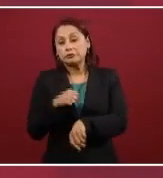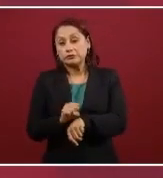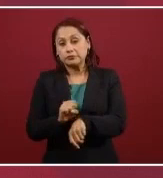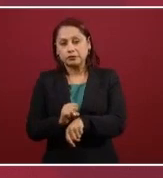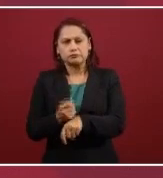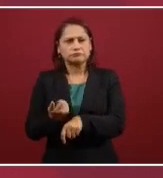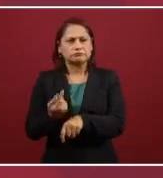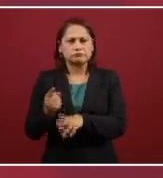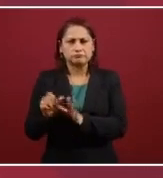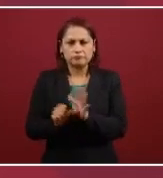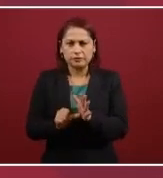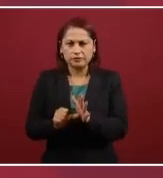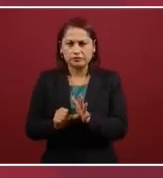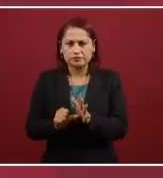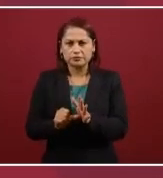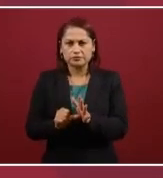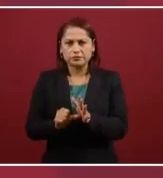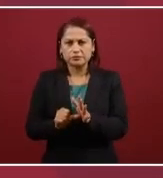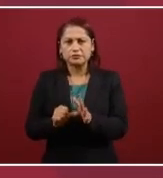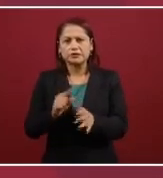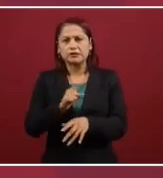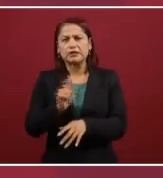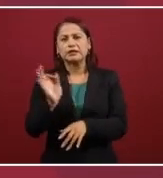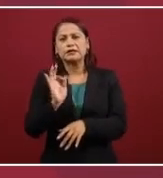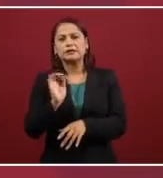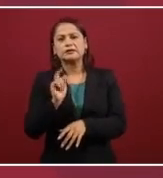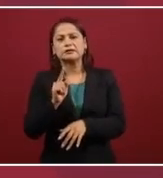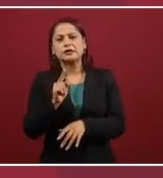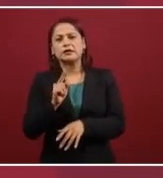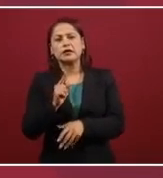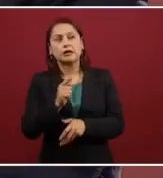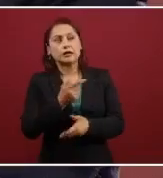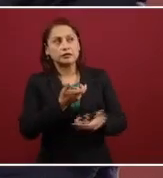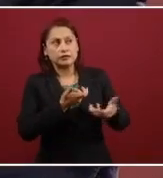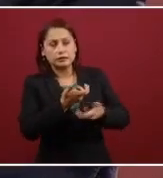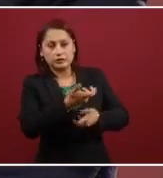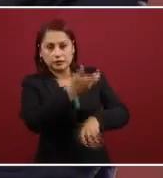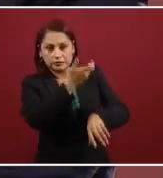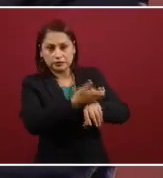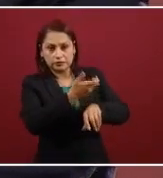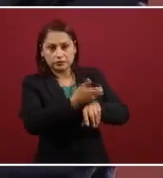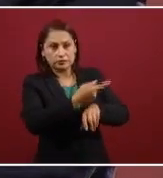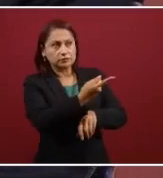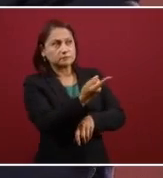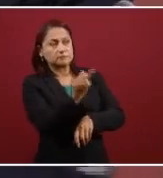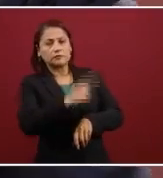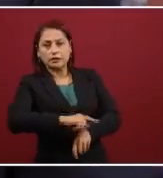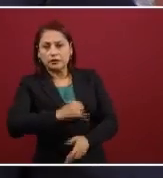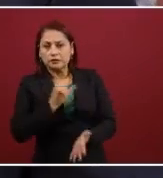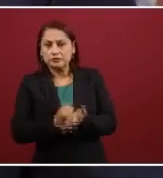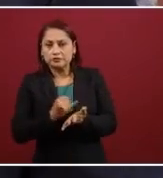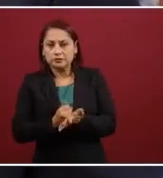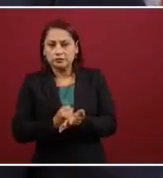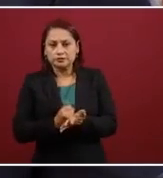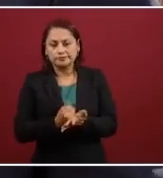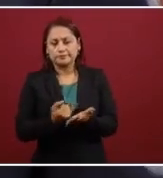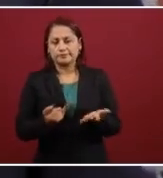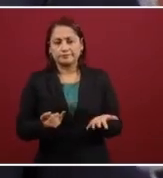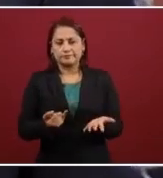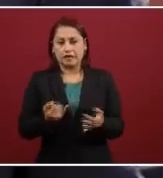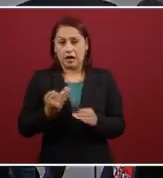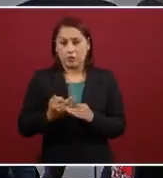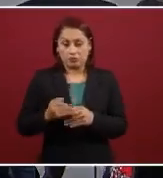mes, respecto a la posibilidad de tarifas a todo el comercio entre México y Estados Unidos. Si tu pregunta es esa, no estamos esperando que eso ocurra en el corto